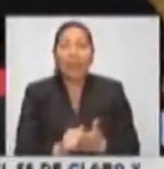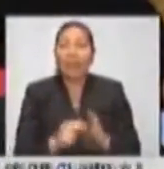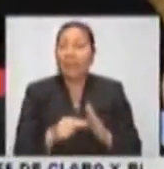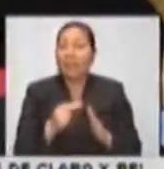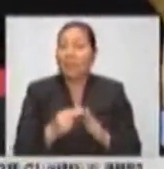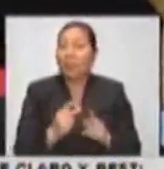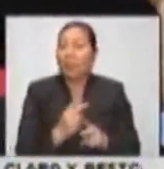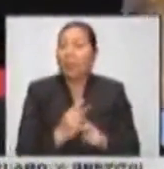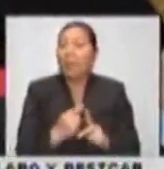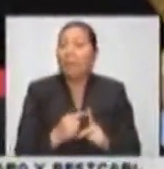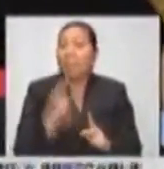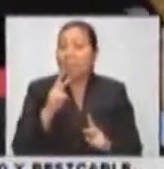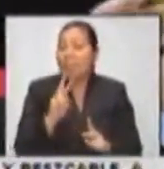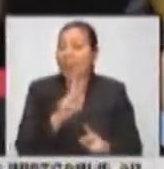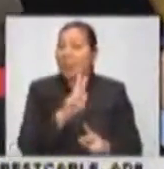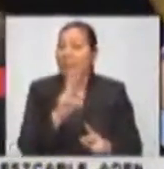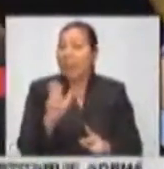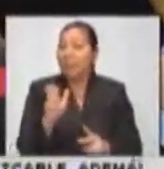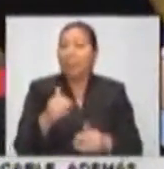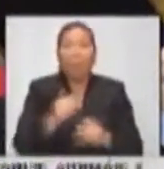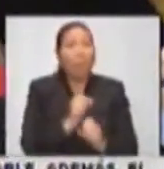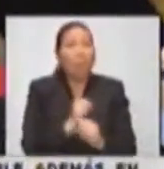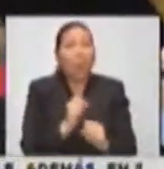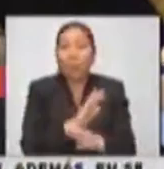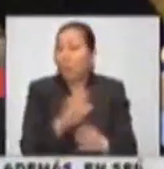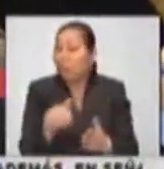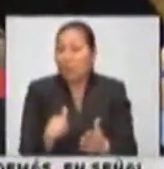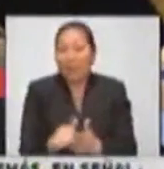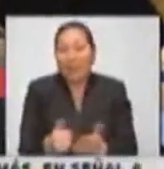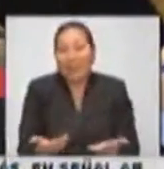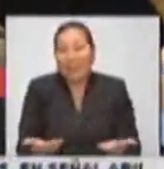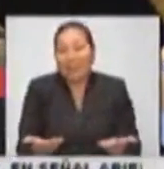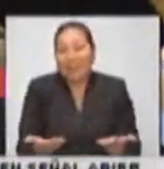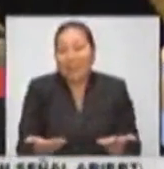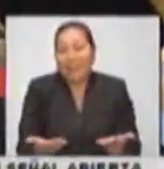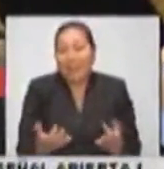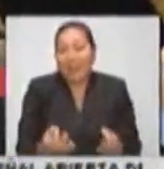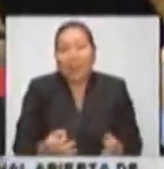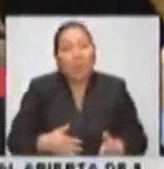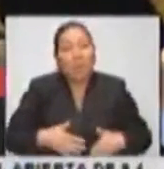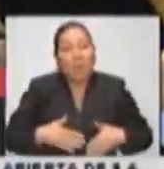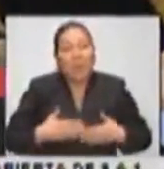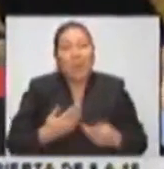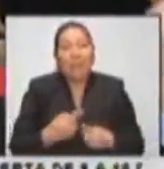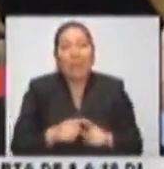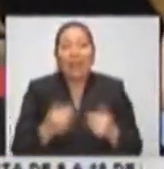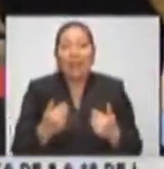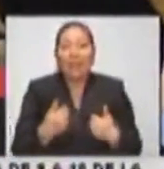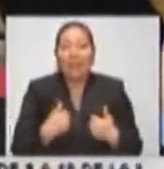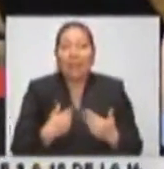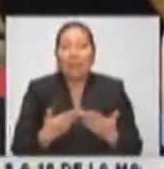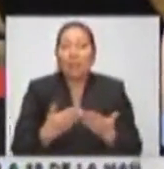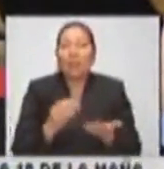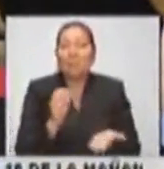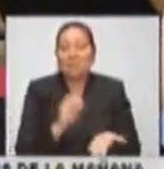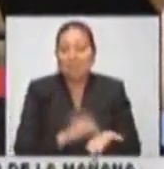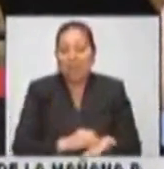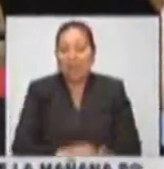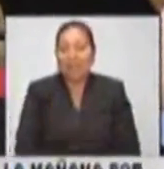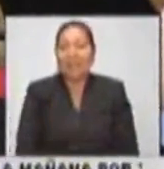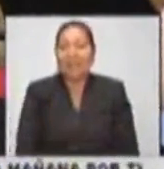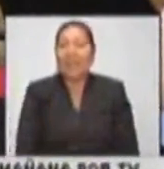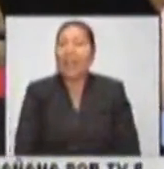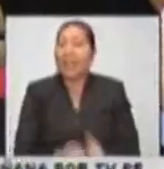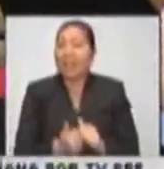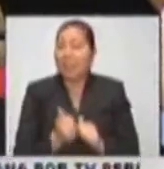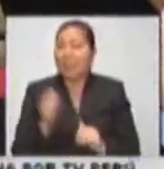niveles de seguridad. Vino uno de 300 y se voló todo. Pues ahí no podemos. Es cierto que no podemos, pero lo que tenemos que hacer es estudiar más, tanto en